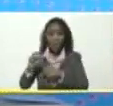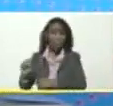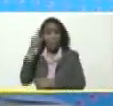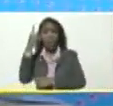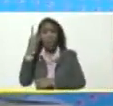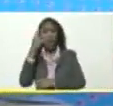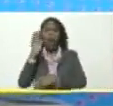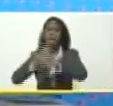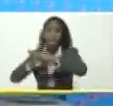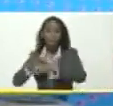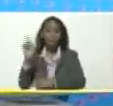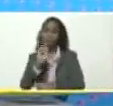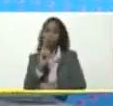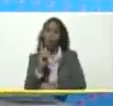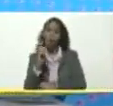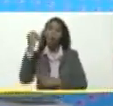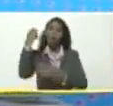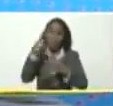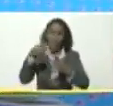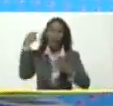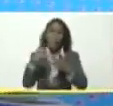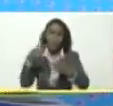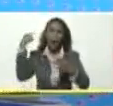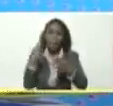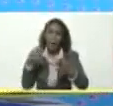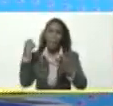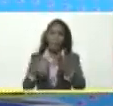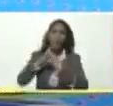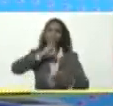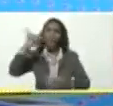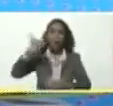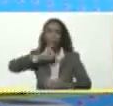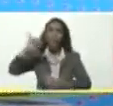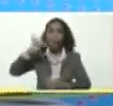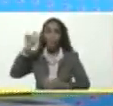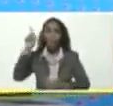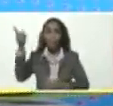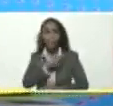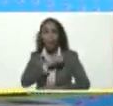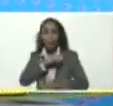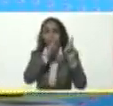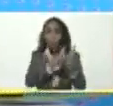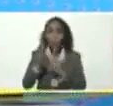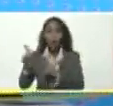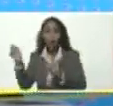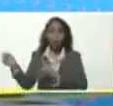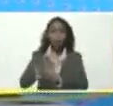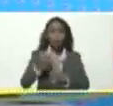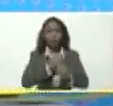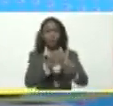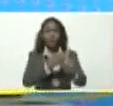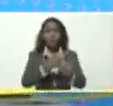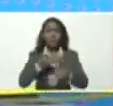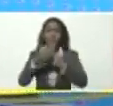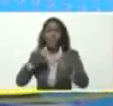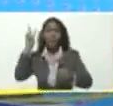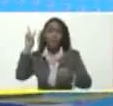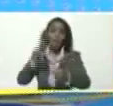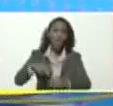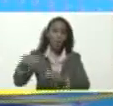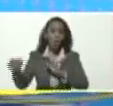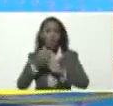denunciamos. Ya son una tras otra las denuncias que desde Madrid se planifican ataques terroristas y violentos